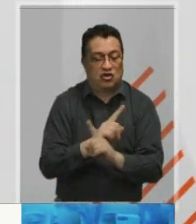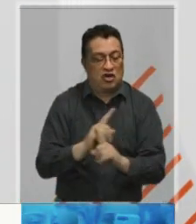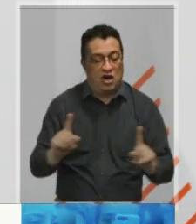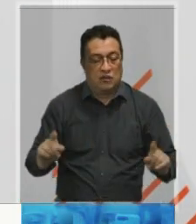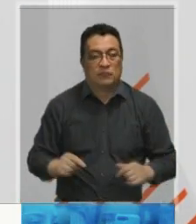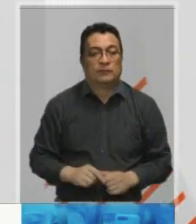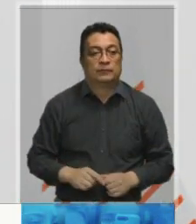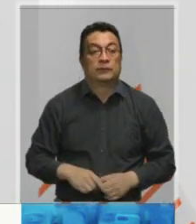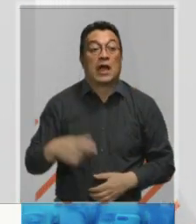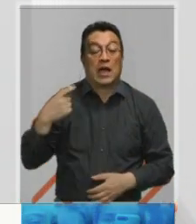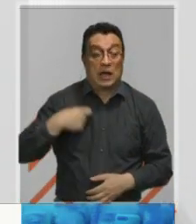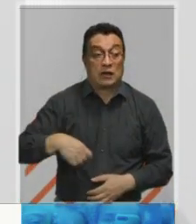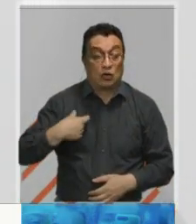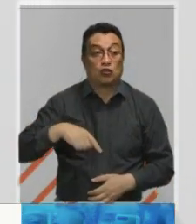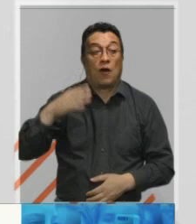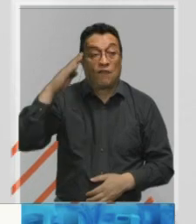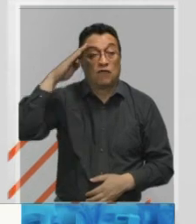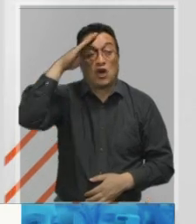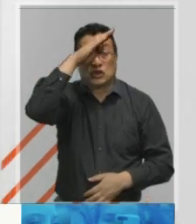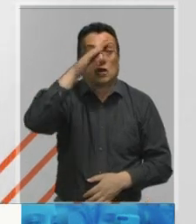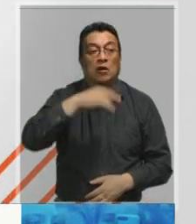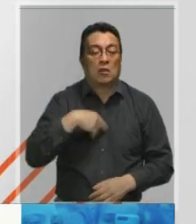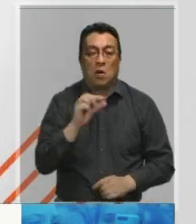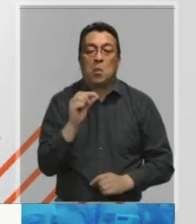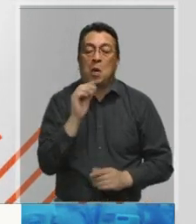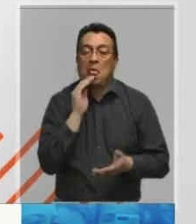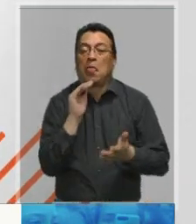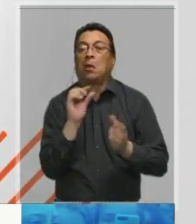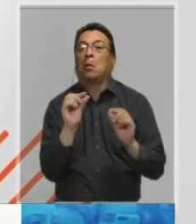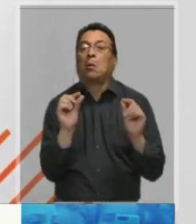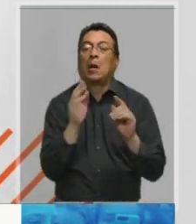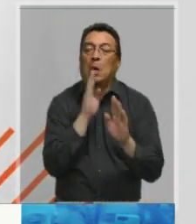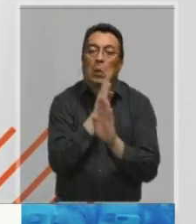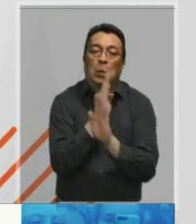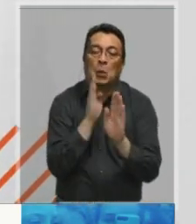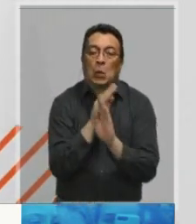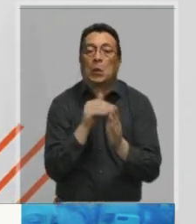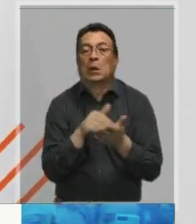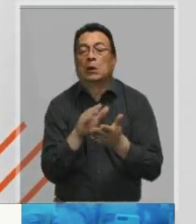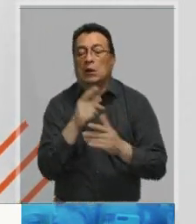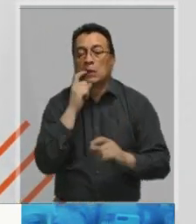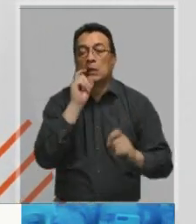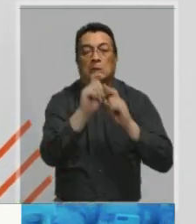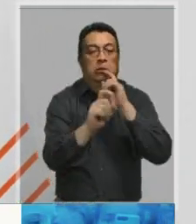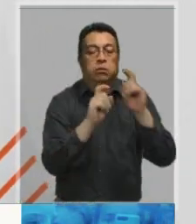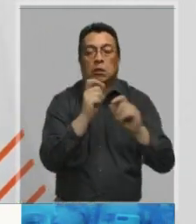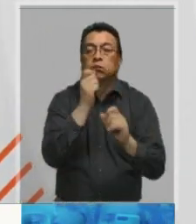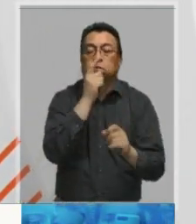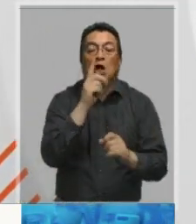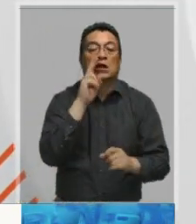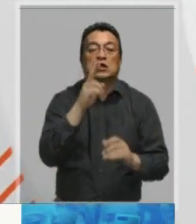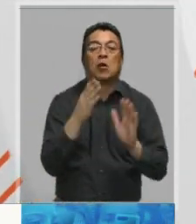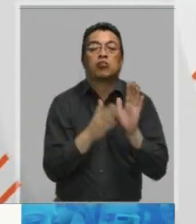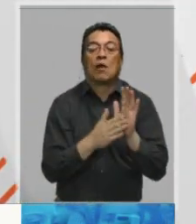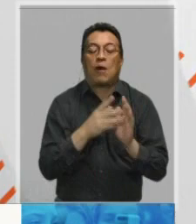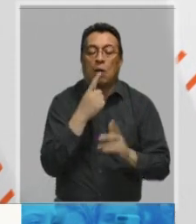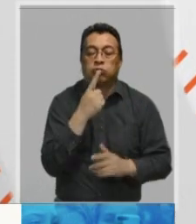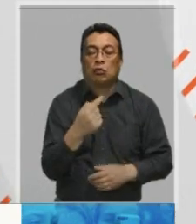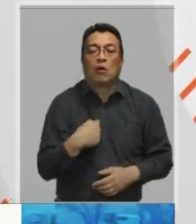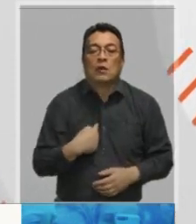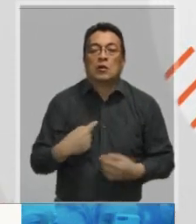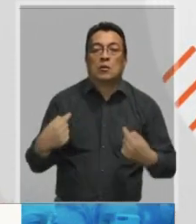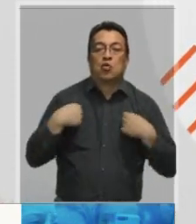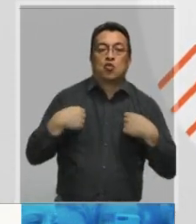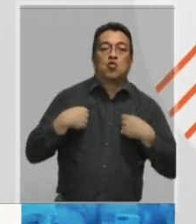Desde Estados Unidos, Bolsonaro condenó tibiamente el asalto y criticó las acusaciones sin prueba en su contra.